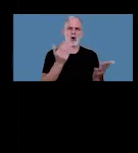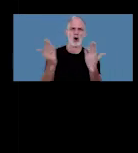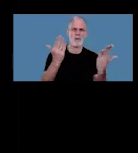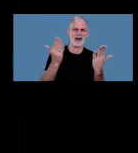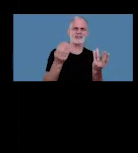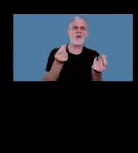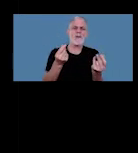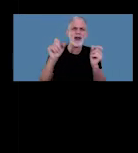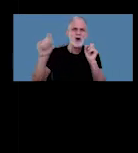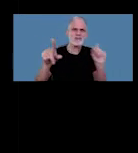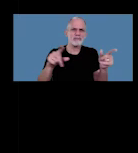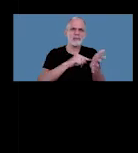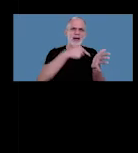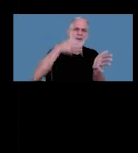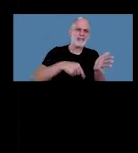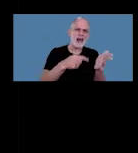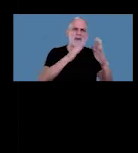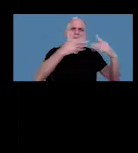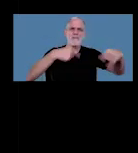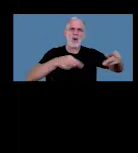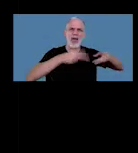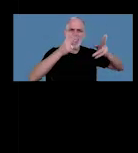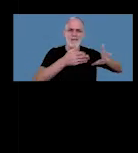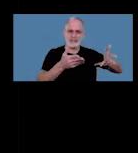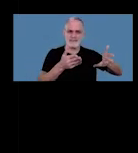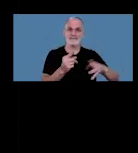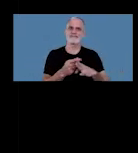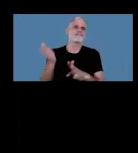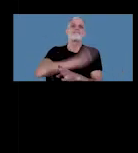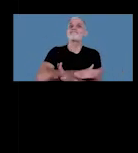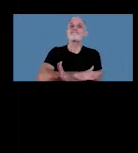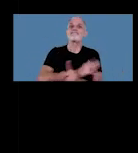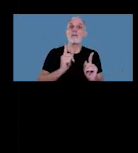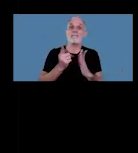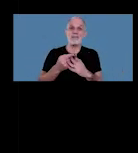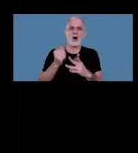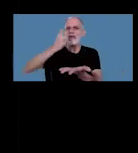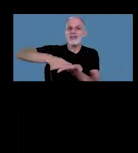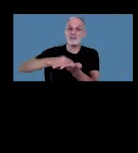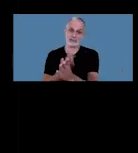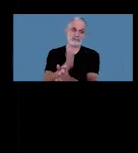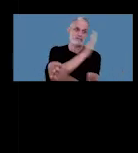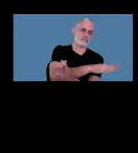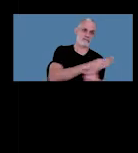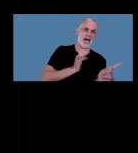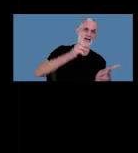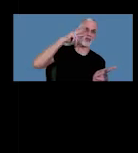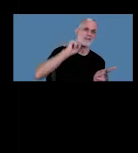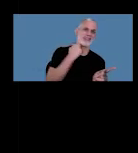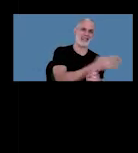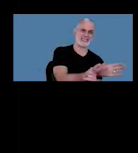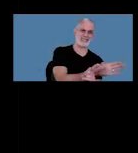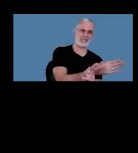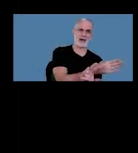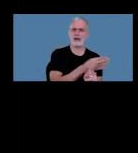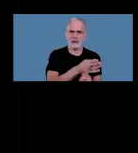valores para los valores de inmuebles y retrotrae la situación, se puede decir, al año 2013, donde